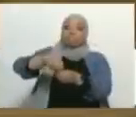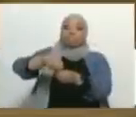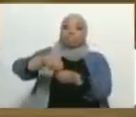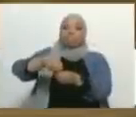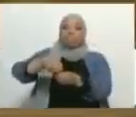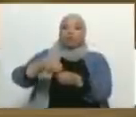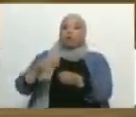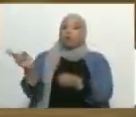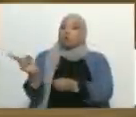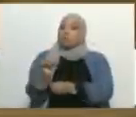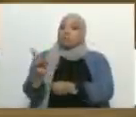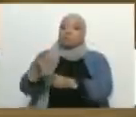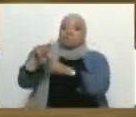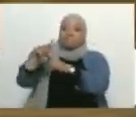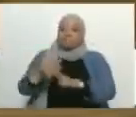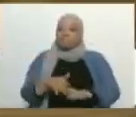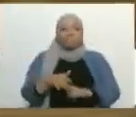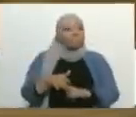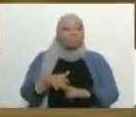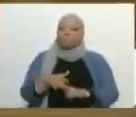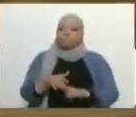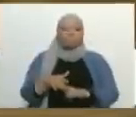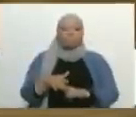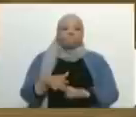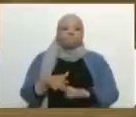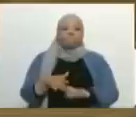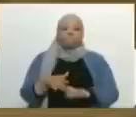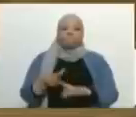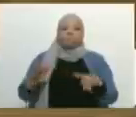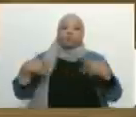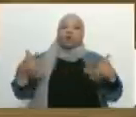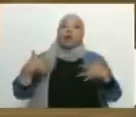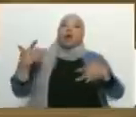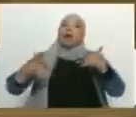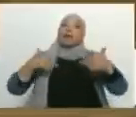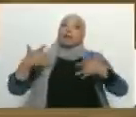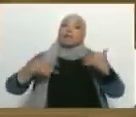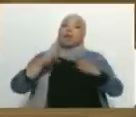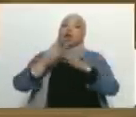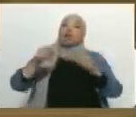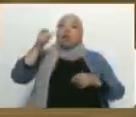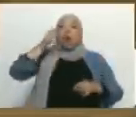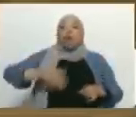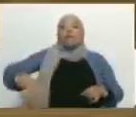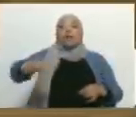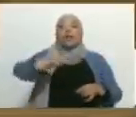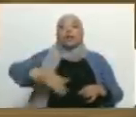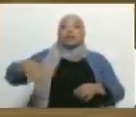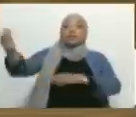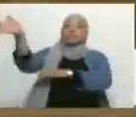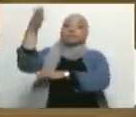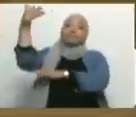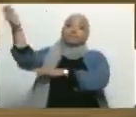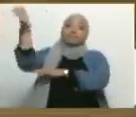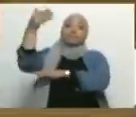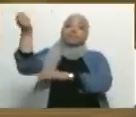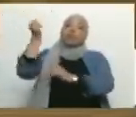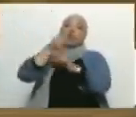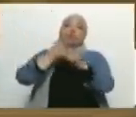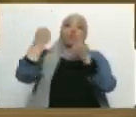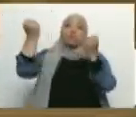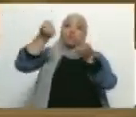No nos amedrenta, al contrario, acabas de activar en todo el país una bandera de